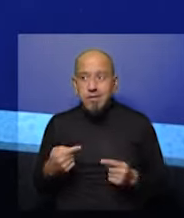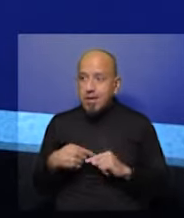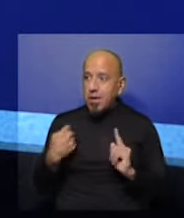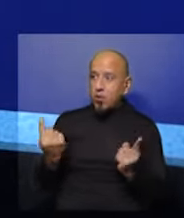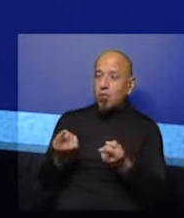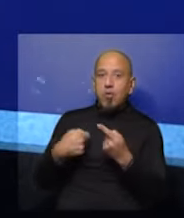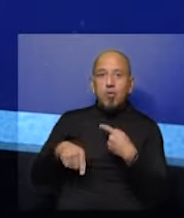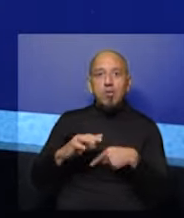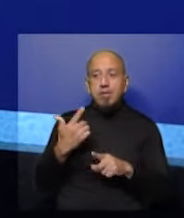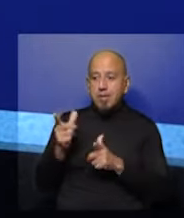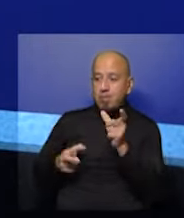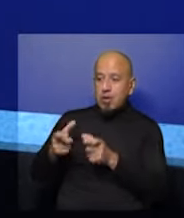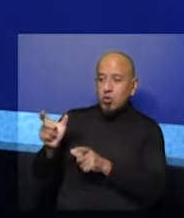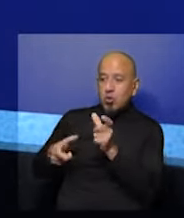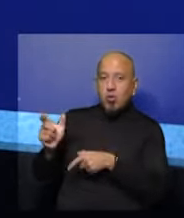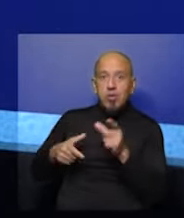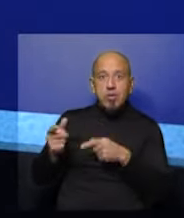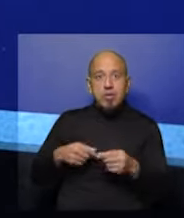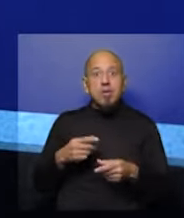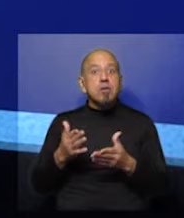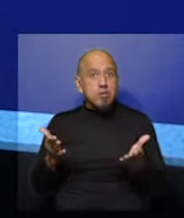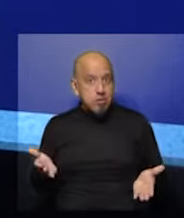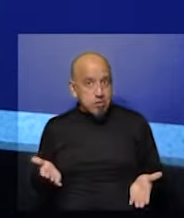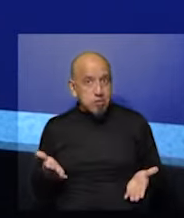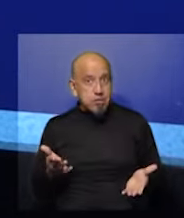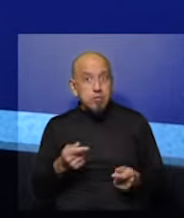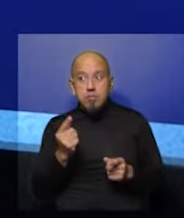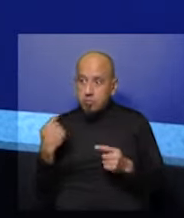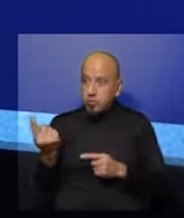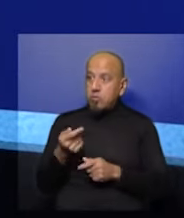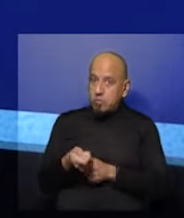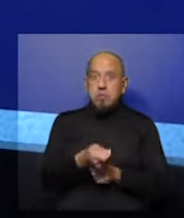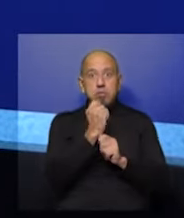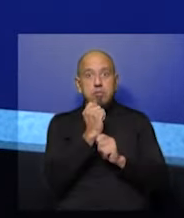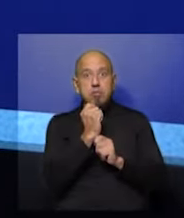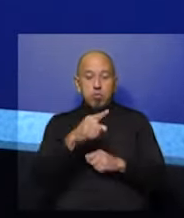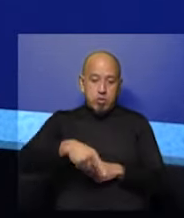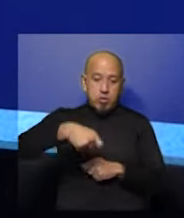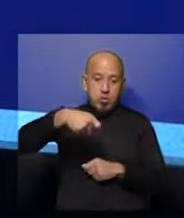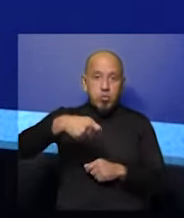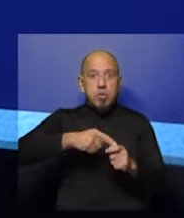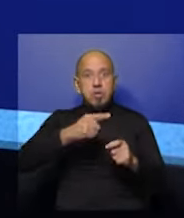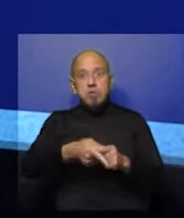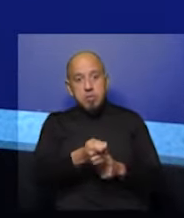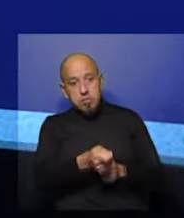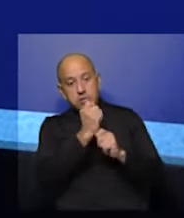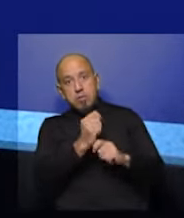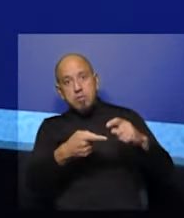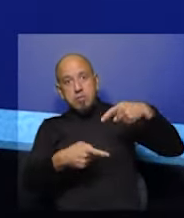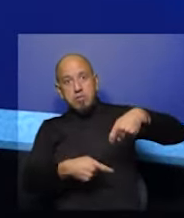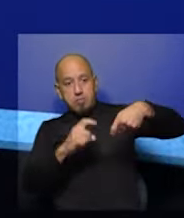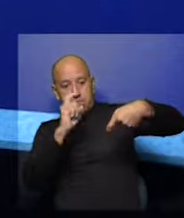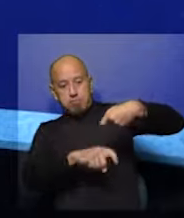y todas las integrantes del conjunto de personas dado una buena caña un anzuelo plomada y carnada suficiente y